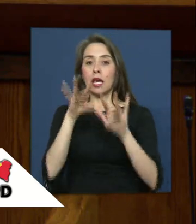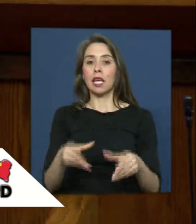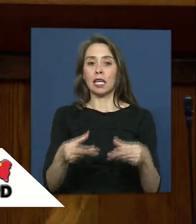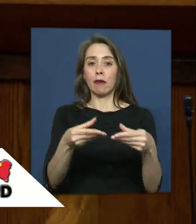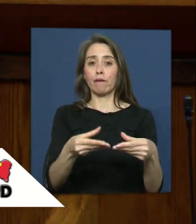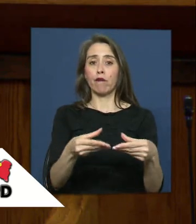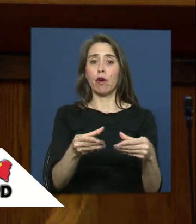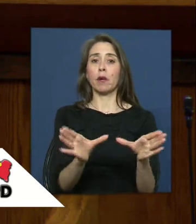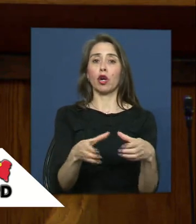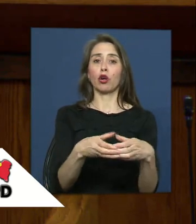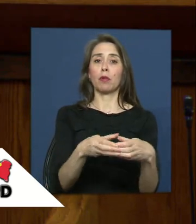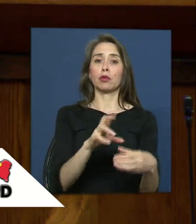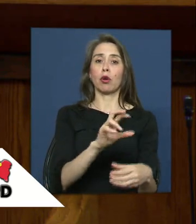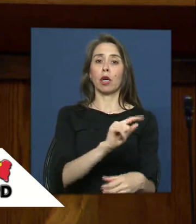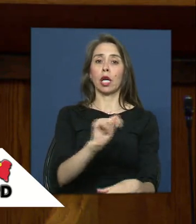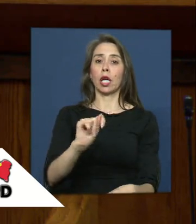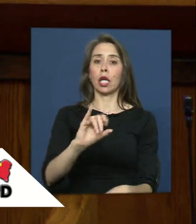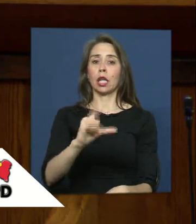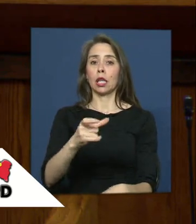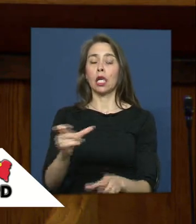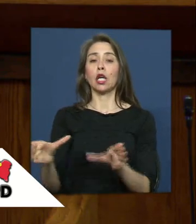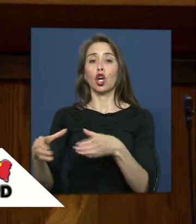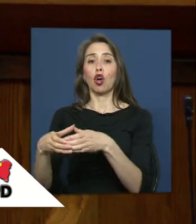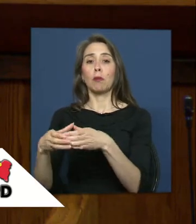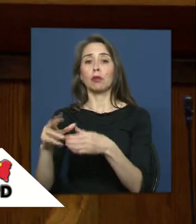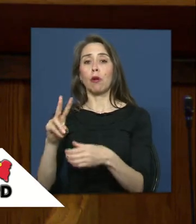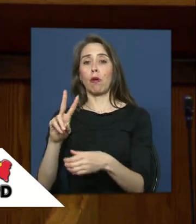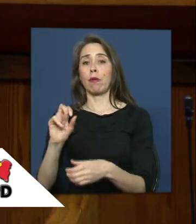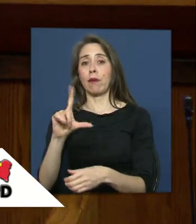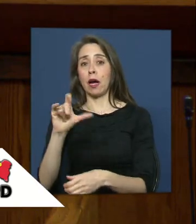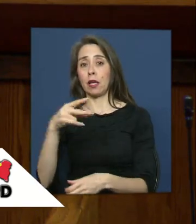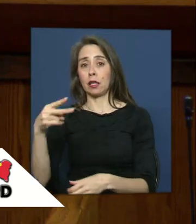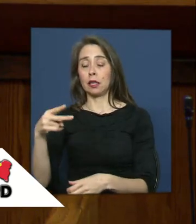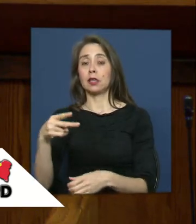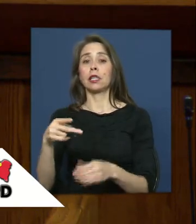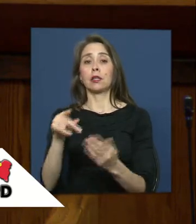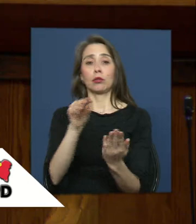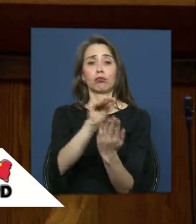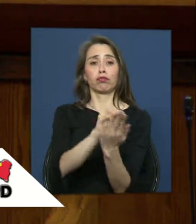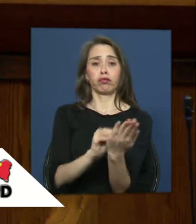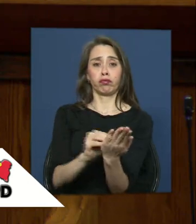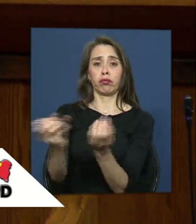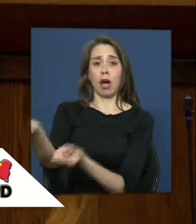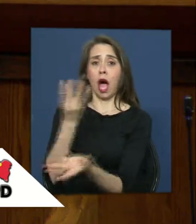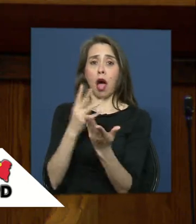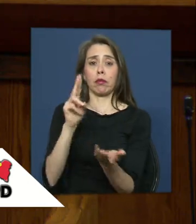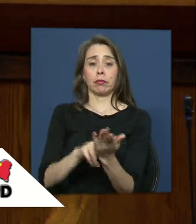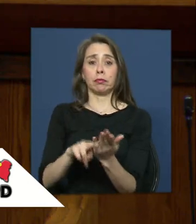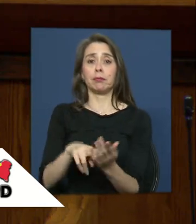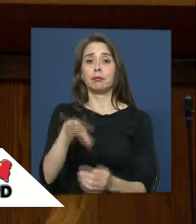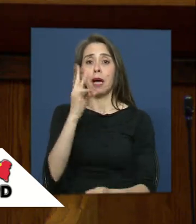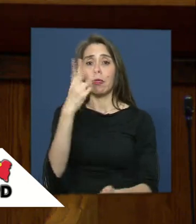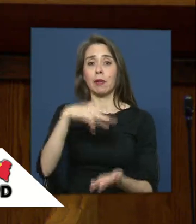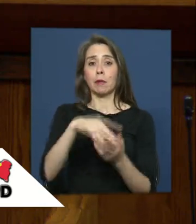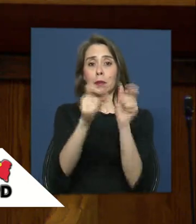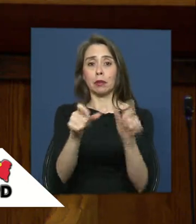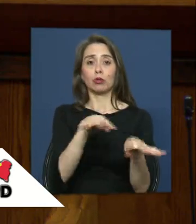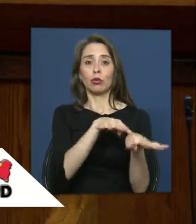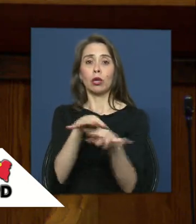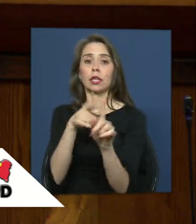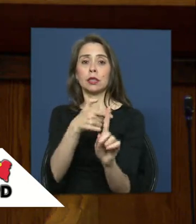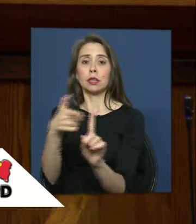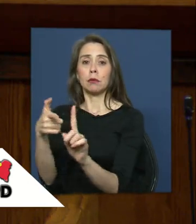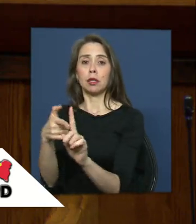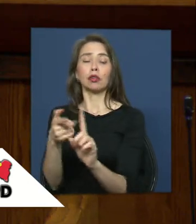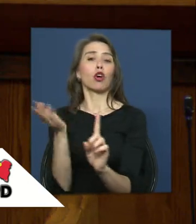Comisión Vales atestiguaron una realidad que muchos negaban en su momento, como el asesinato de más de 3.000 personas y la